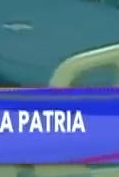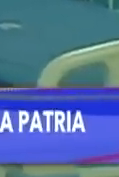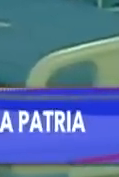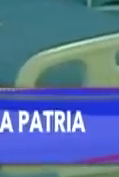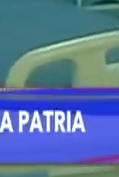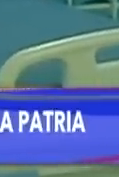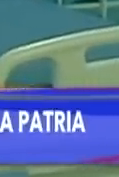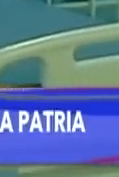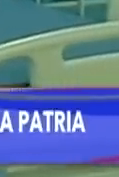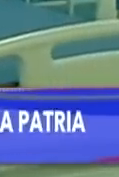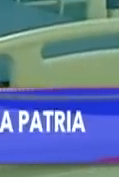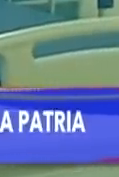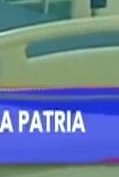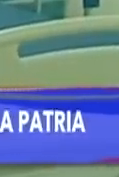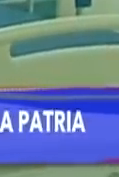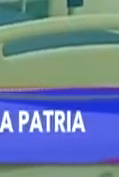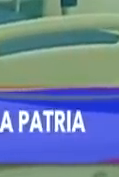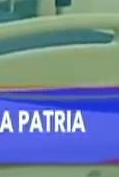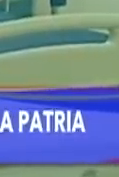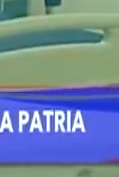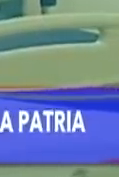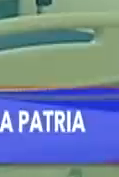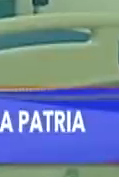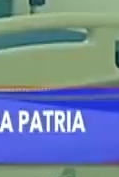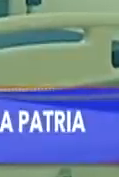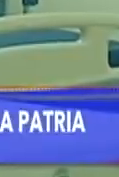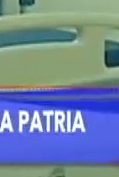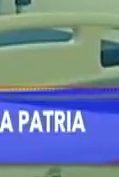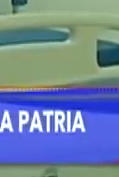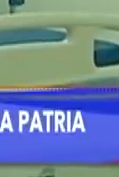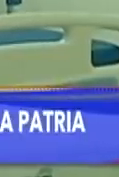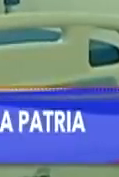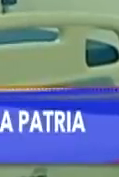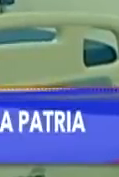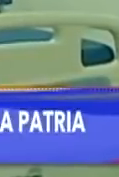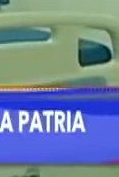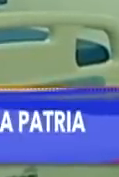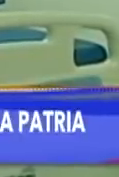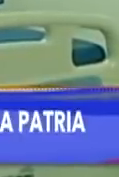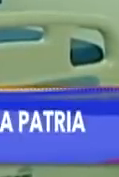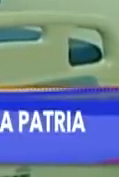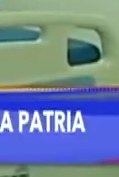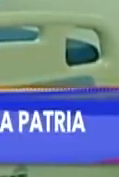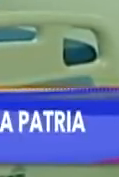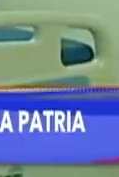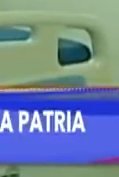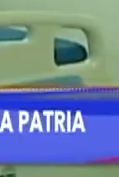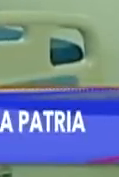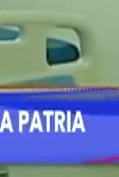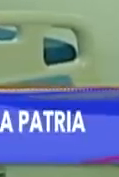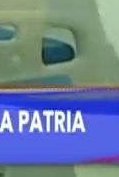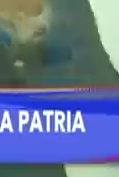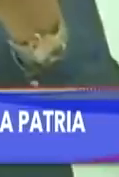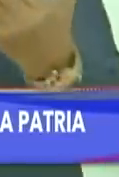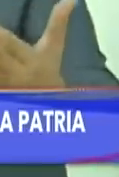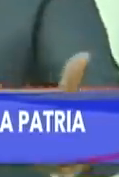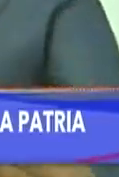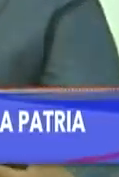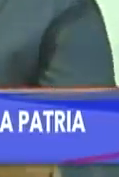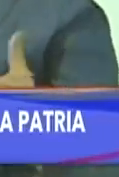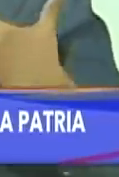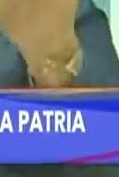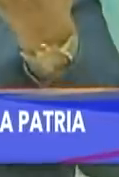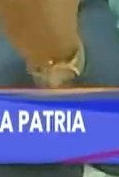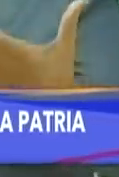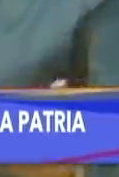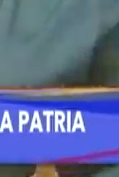la puesta en práctica de esta sala de parto acondicionada totalmente, bueno, vamos a atender esa mujer que